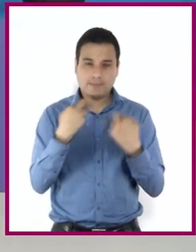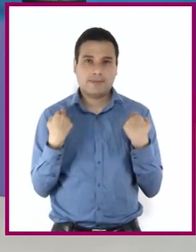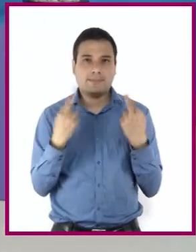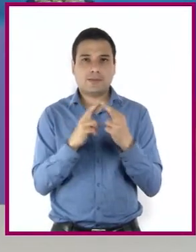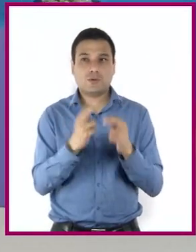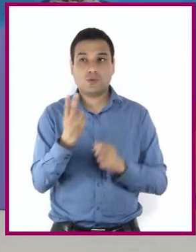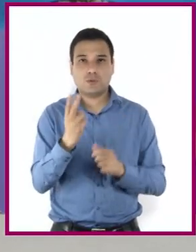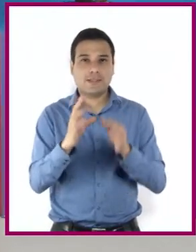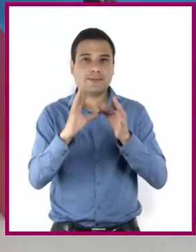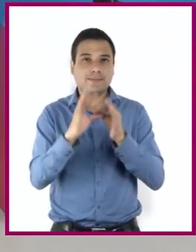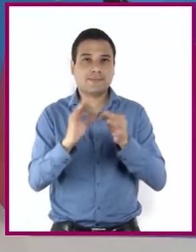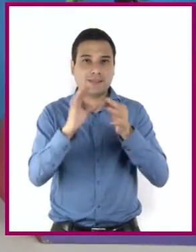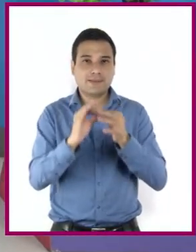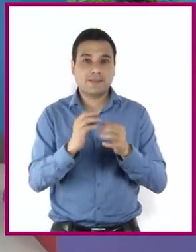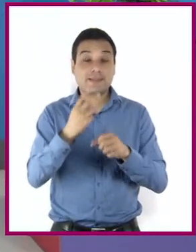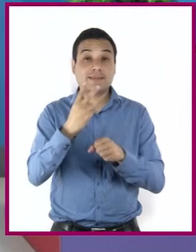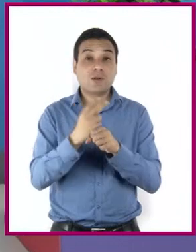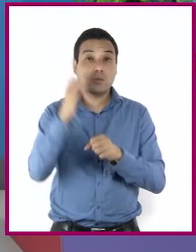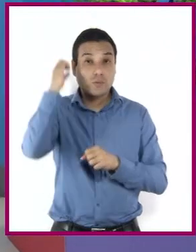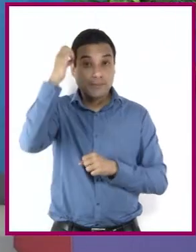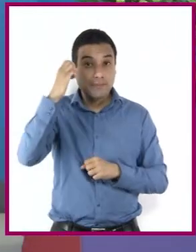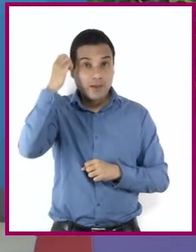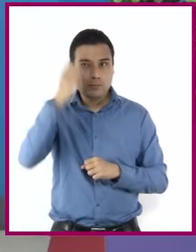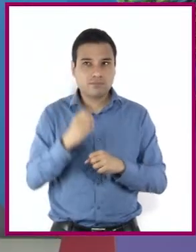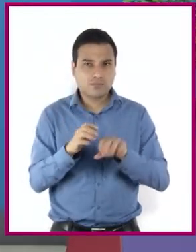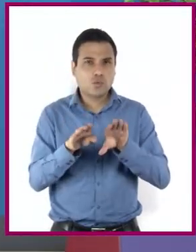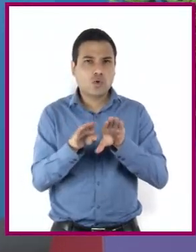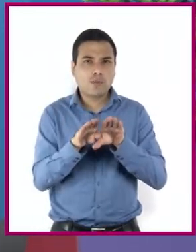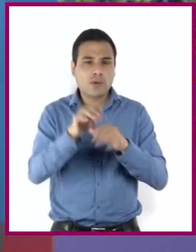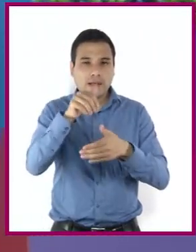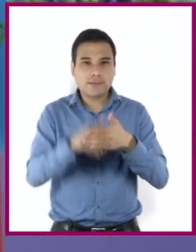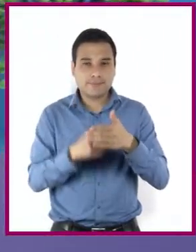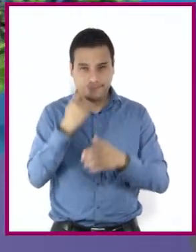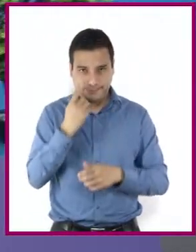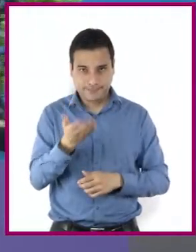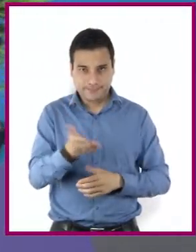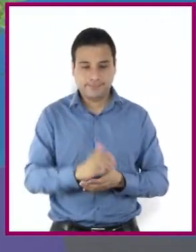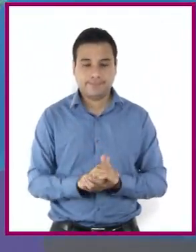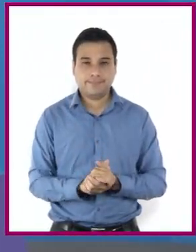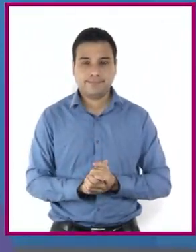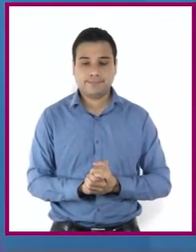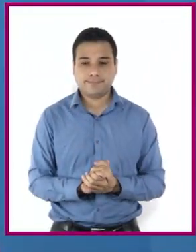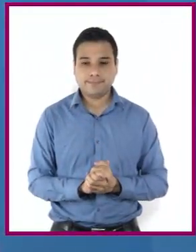hablarán acerca del Segundo Imperio Mexicano y cómo terminó. Vamos con ustedes, compañeros.